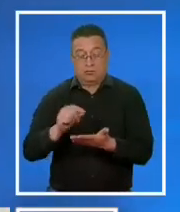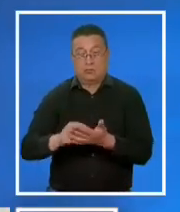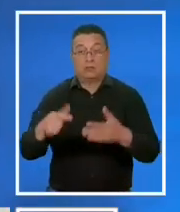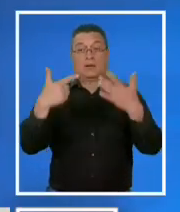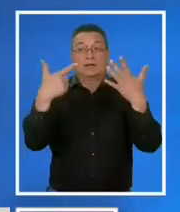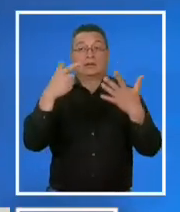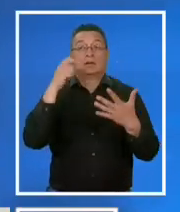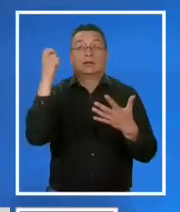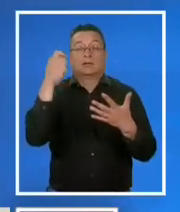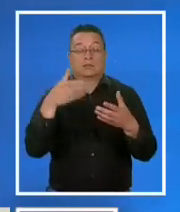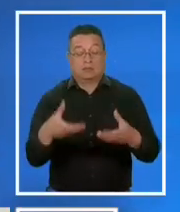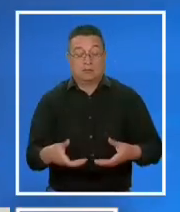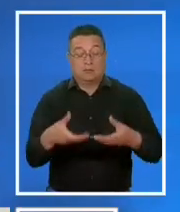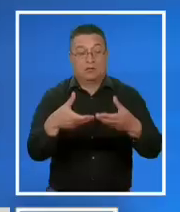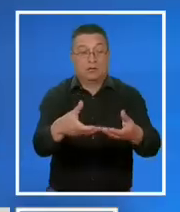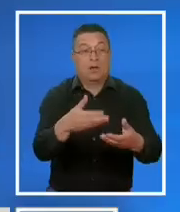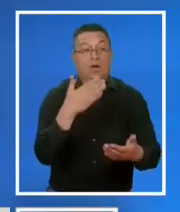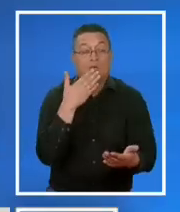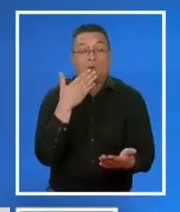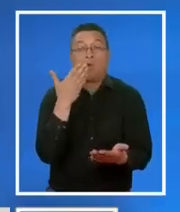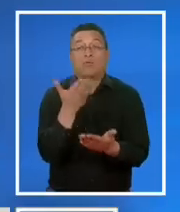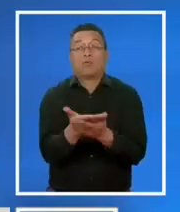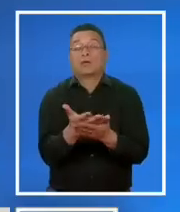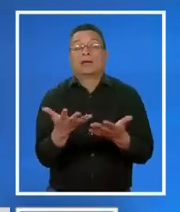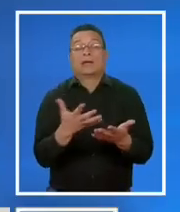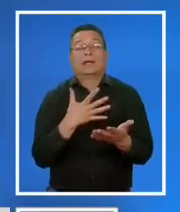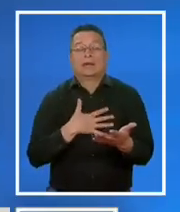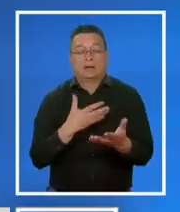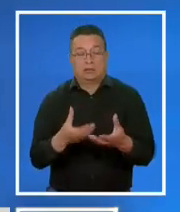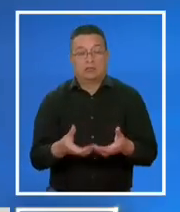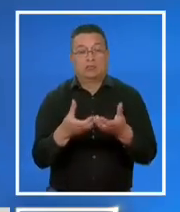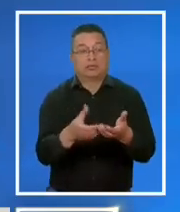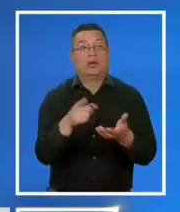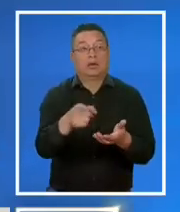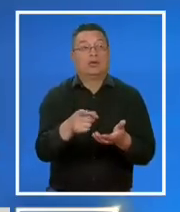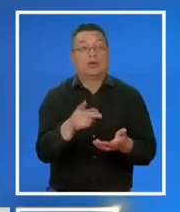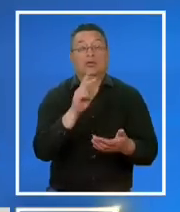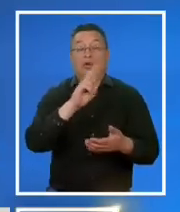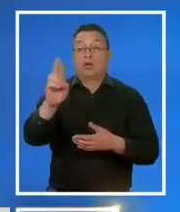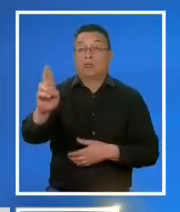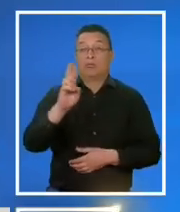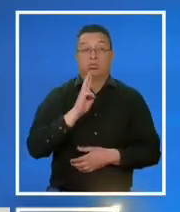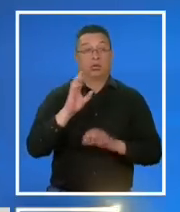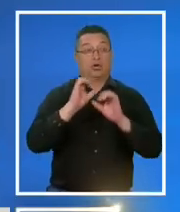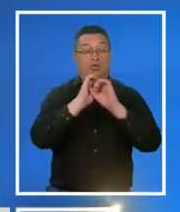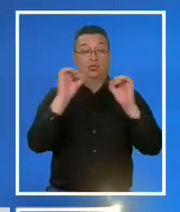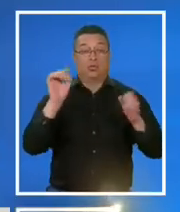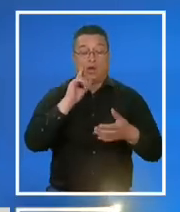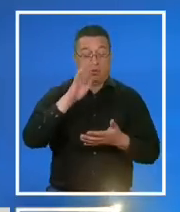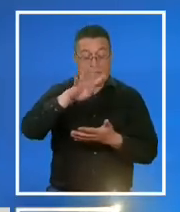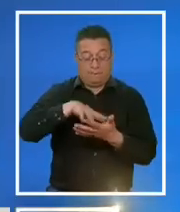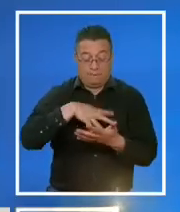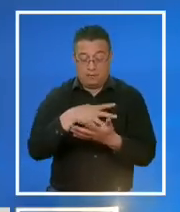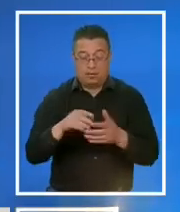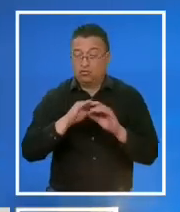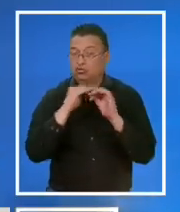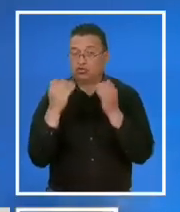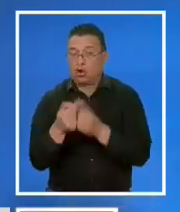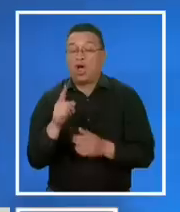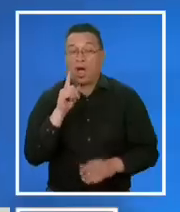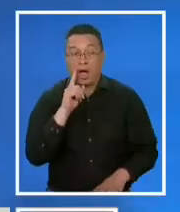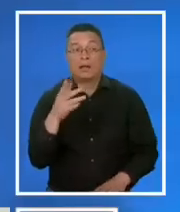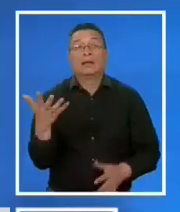día siete de septiembre donde proponíamos lo que queríamos esa propuesta nunca fue contestada tenía un cronograma Y qué